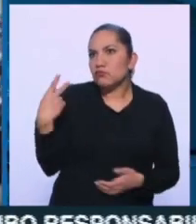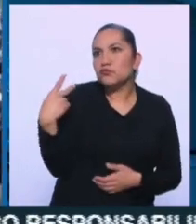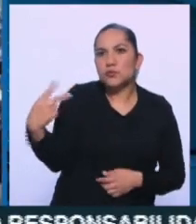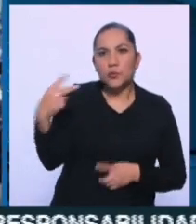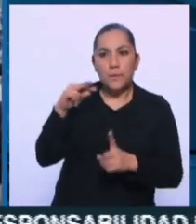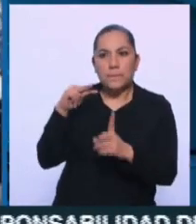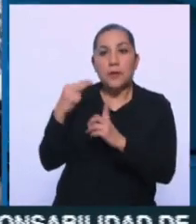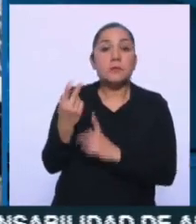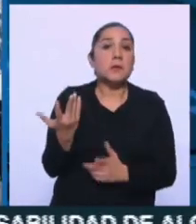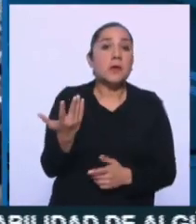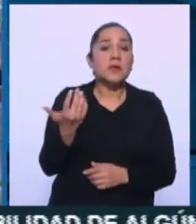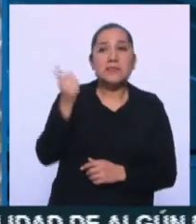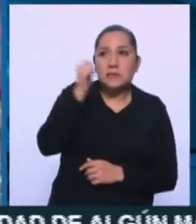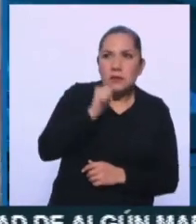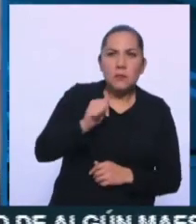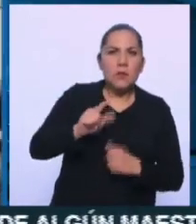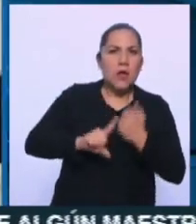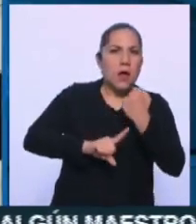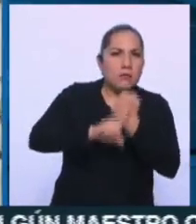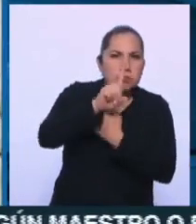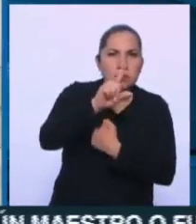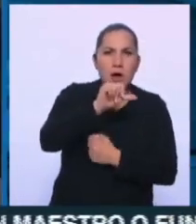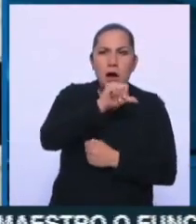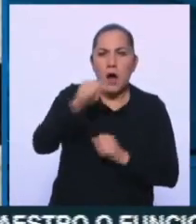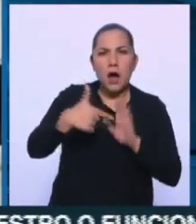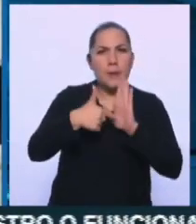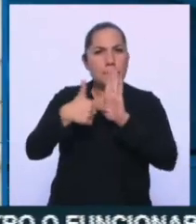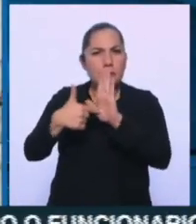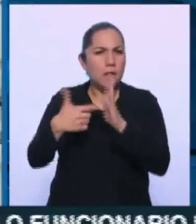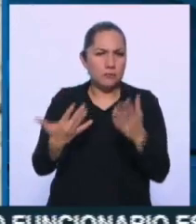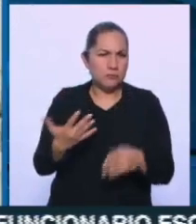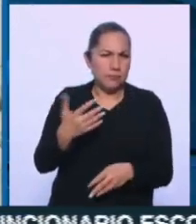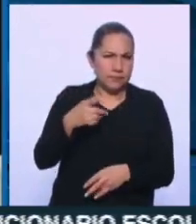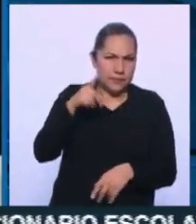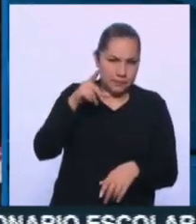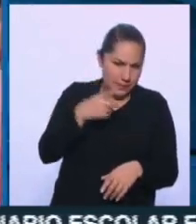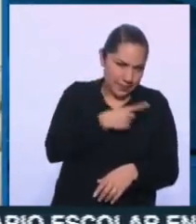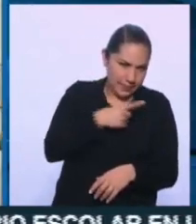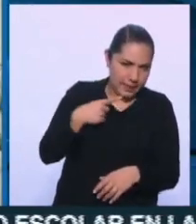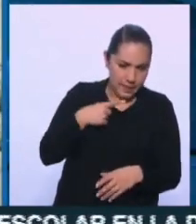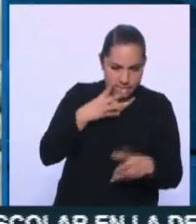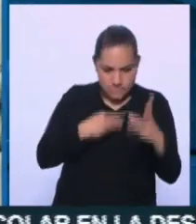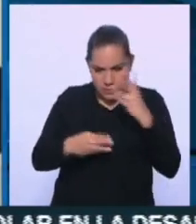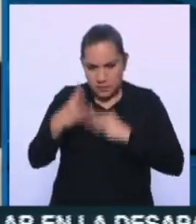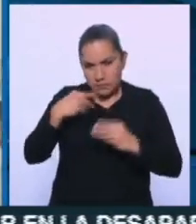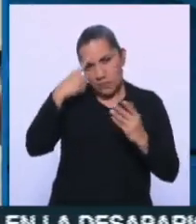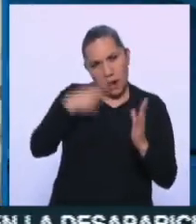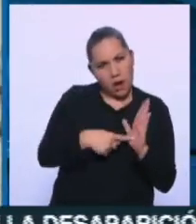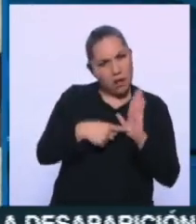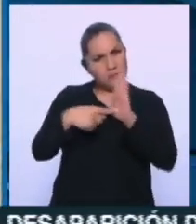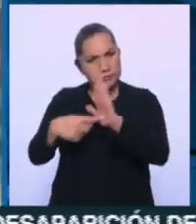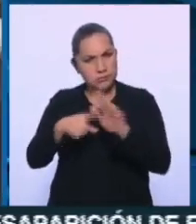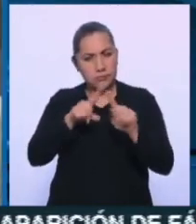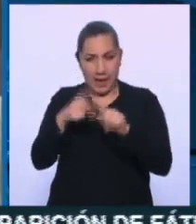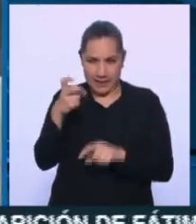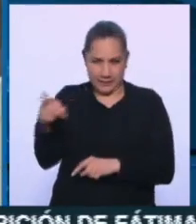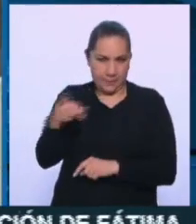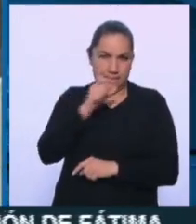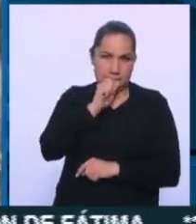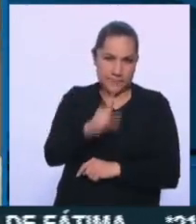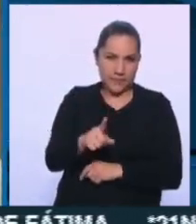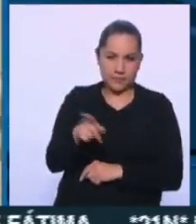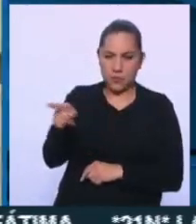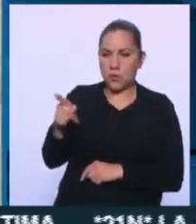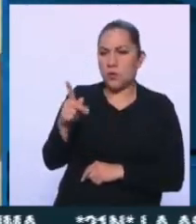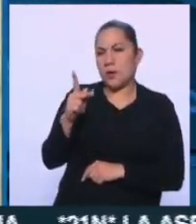propuesta incluso pues de una sana convivencia, como lo que ya han estado haciendo con la Procuraduría, ¿no? Exacto, ¿no? Yo creo que todos estos proyectos lo que hacen es crear